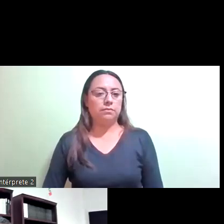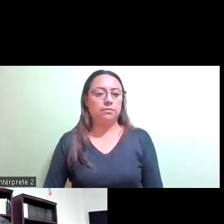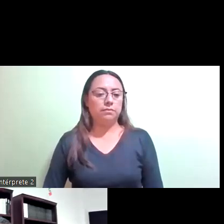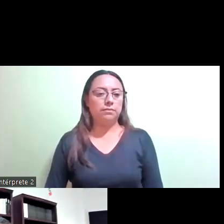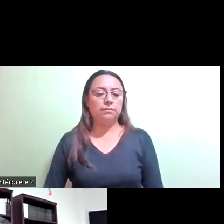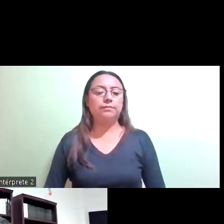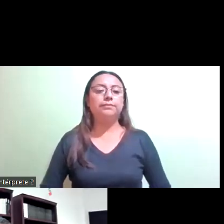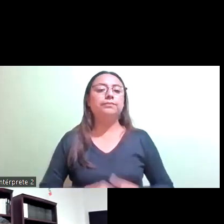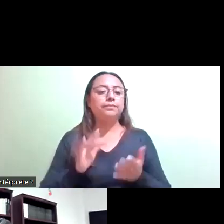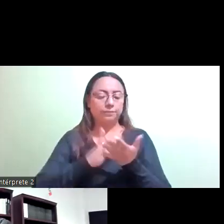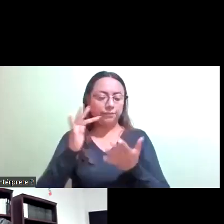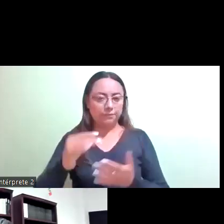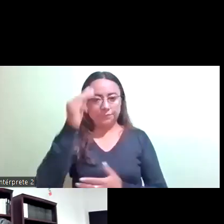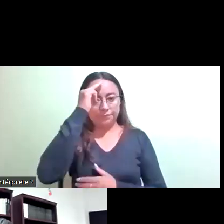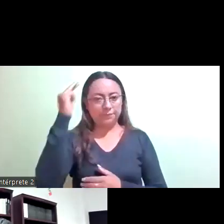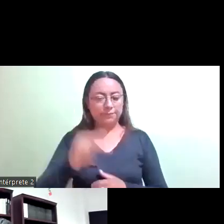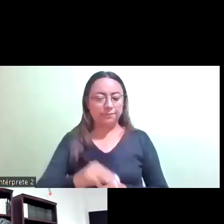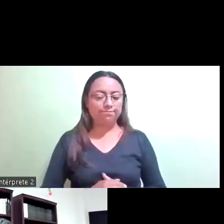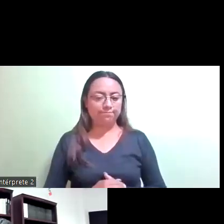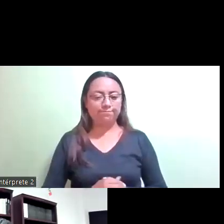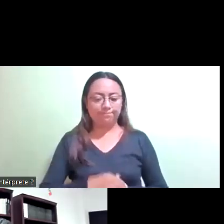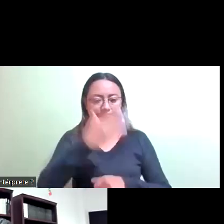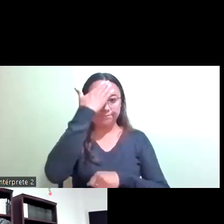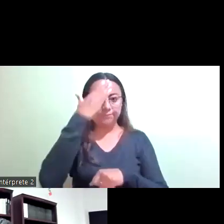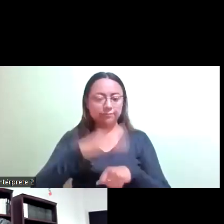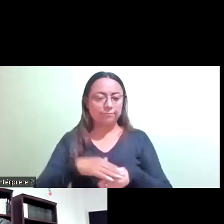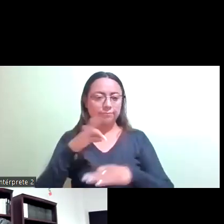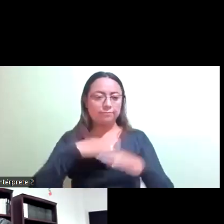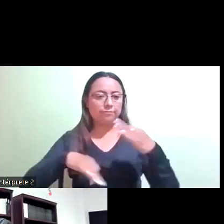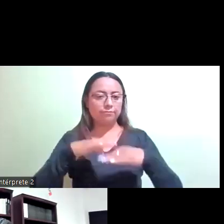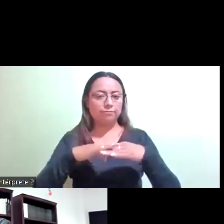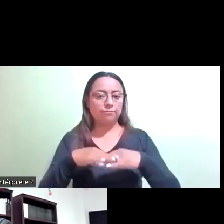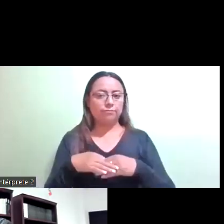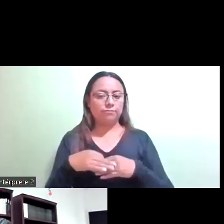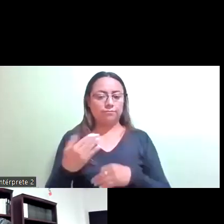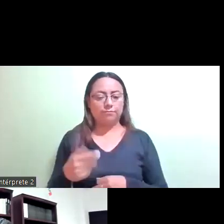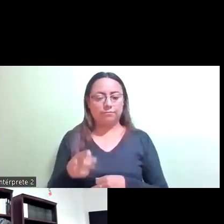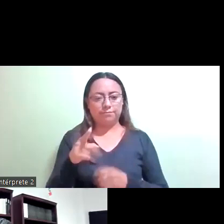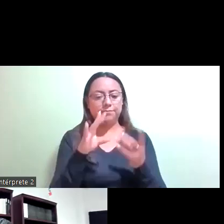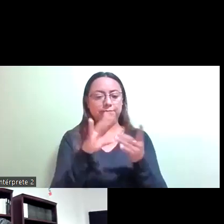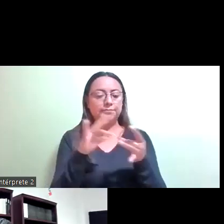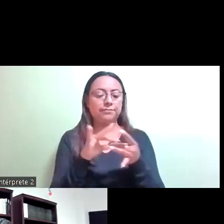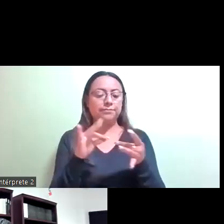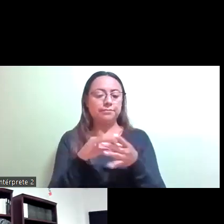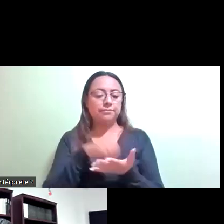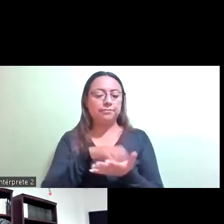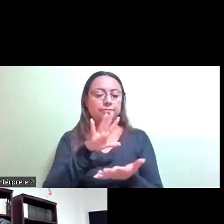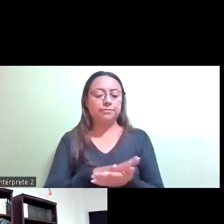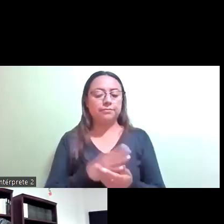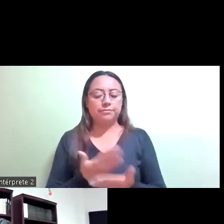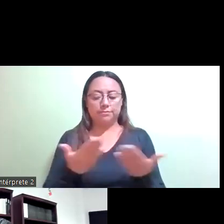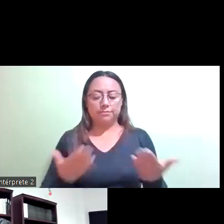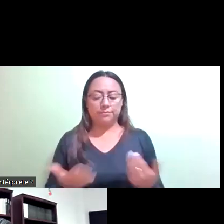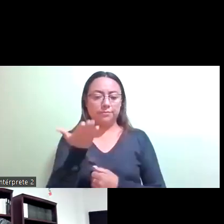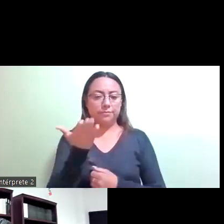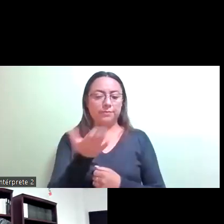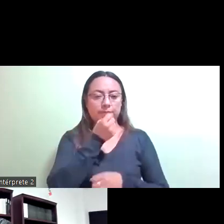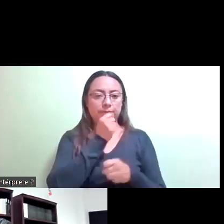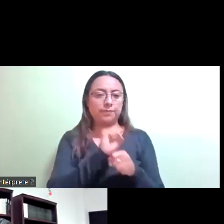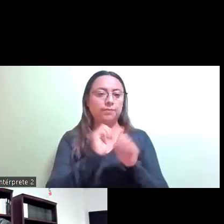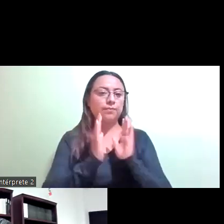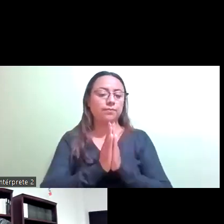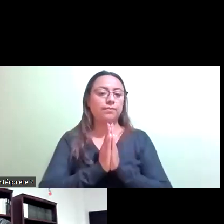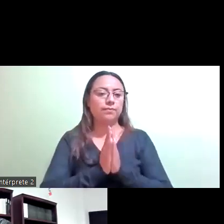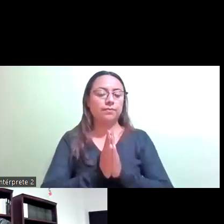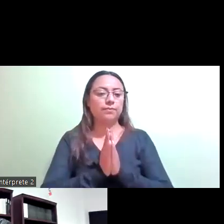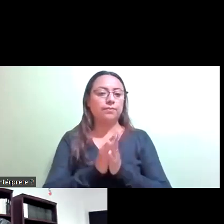Gracias, maestro. Se toma en cuenta todo lo que ha comentado y queda registrado. Se solicita al secretario proceda a